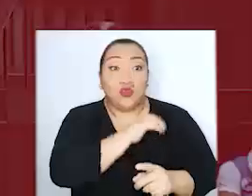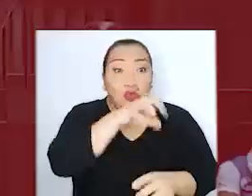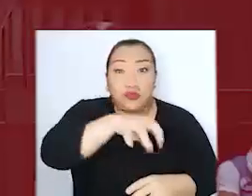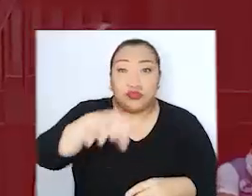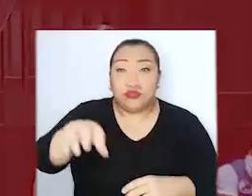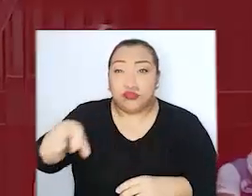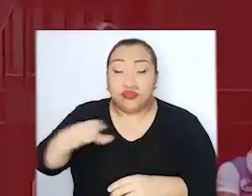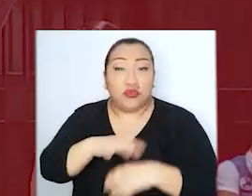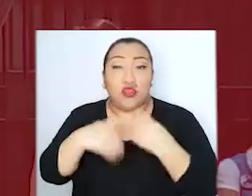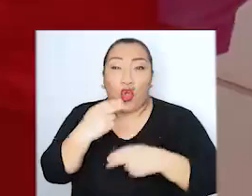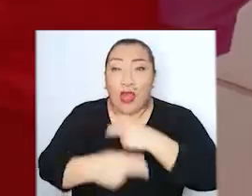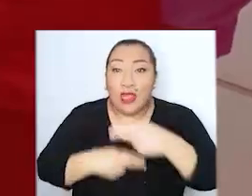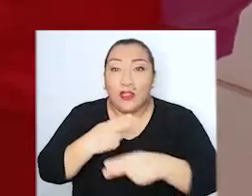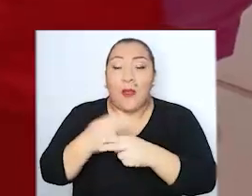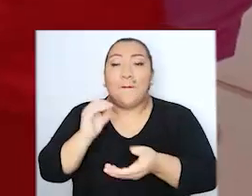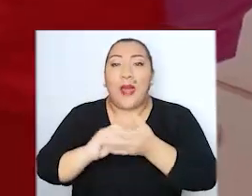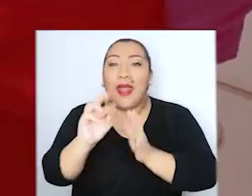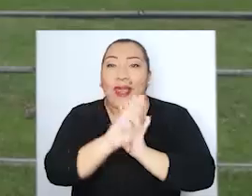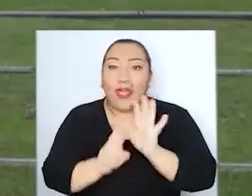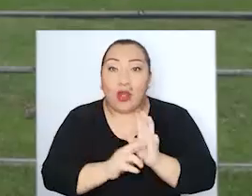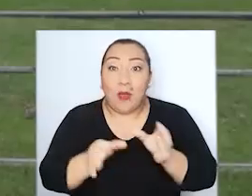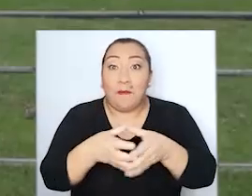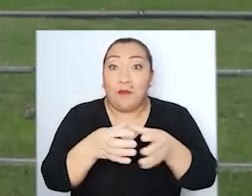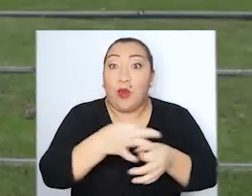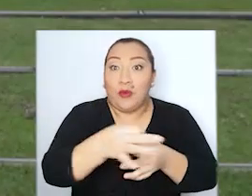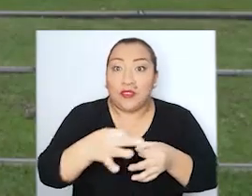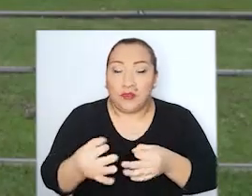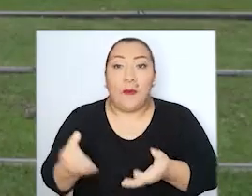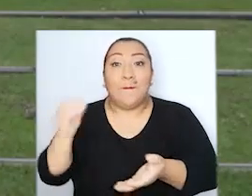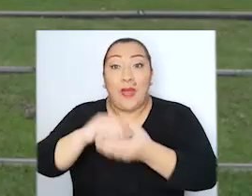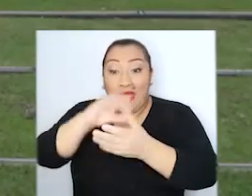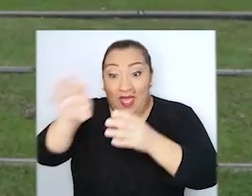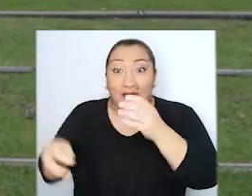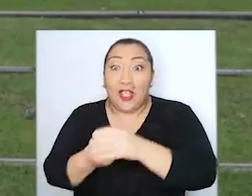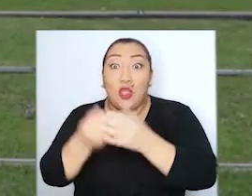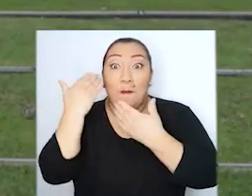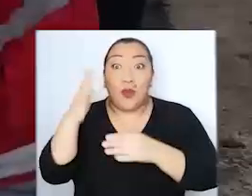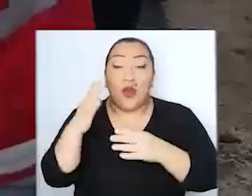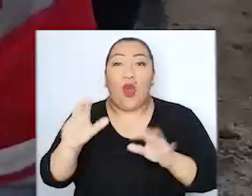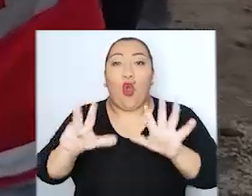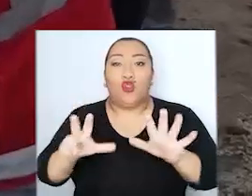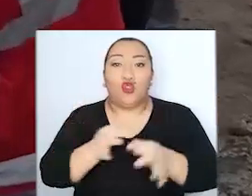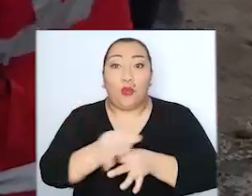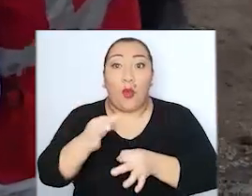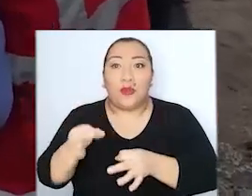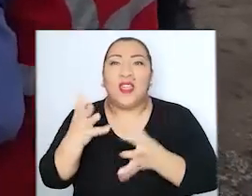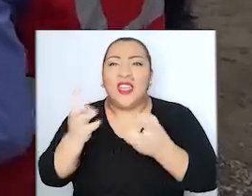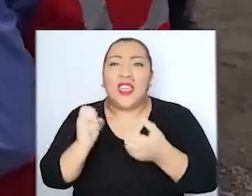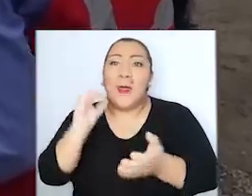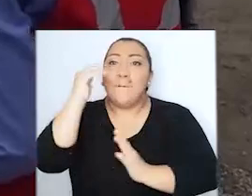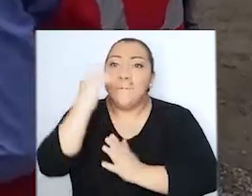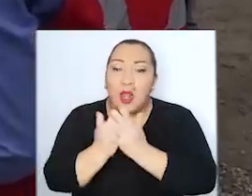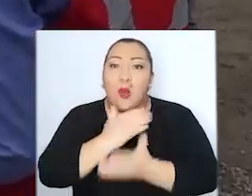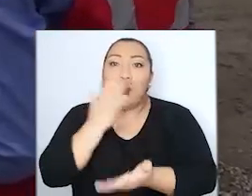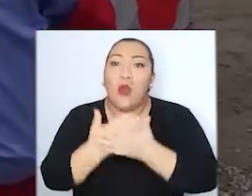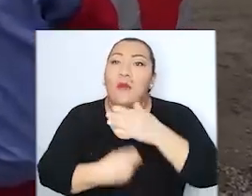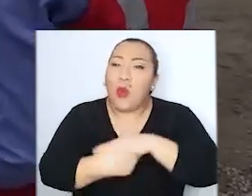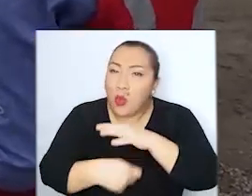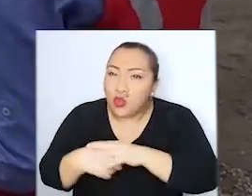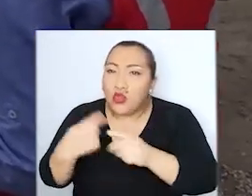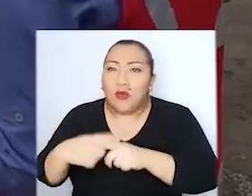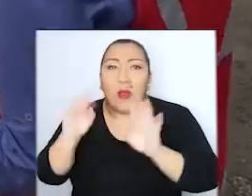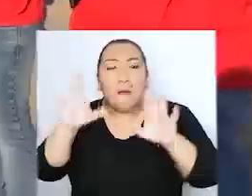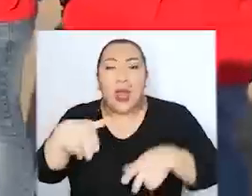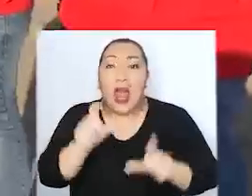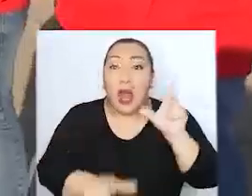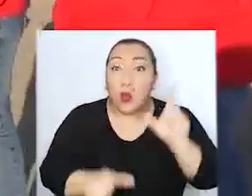nivel nacional, regional y local. Se cubrirán las 8 provincias piuranas a fin de contribuir a reducir el impacto de la